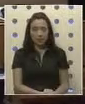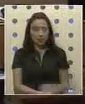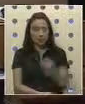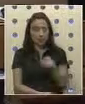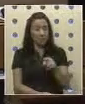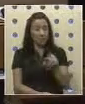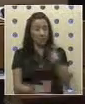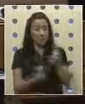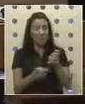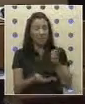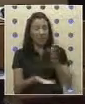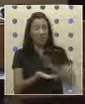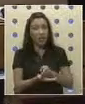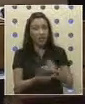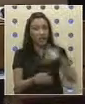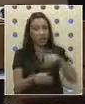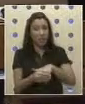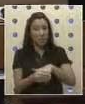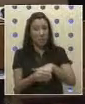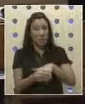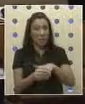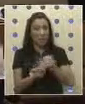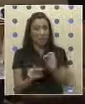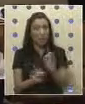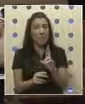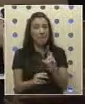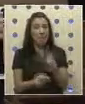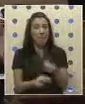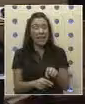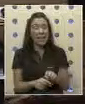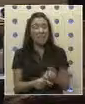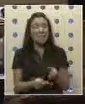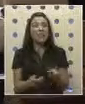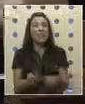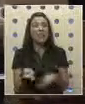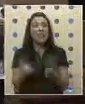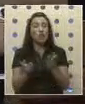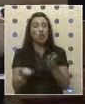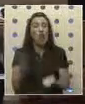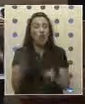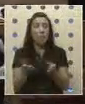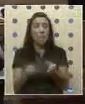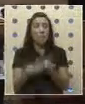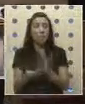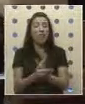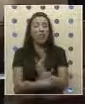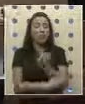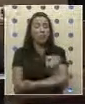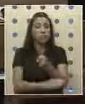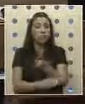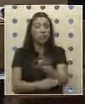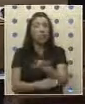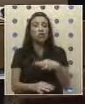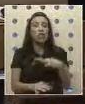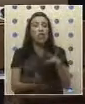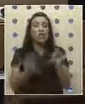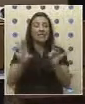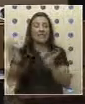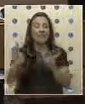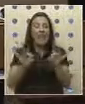carácter obligatorio que tienen las primarias en derecho comparado, es que los partidos estén obligados a concurrir a los ciudadanos para seleccionar a sus